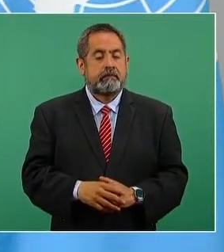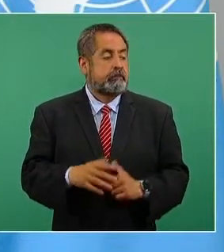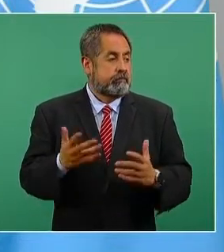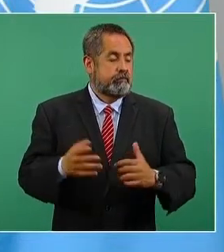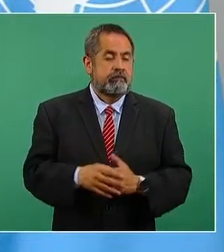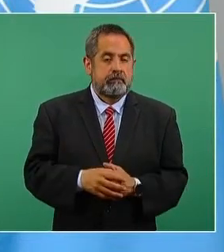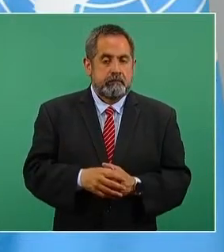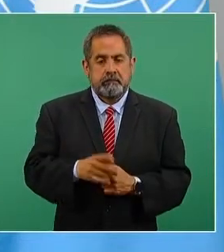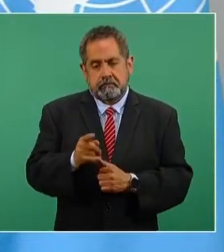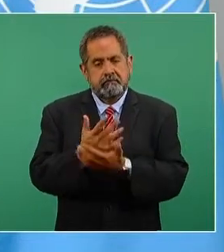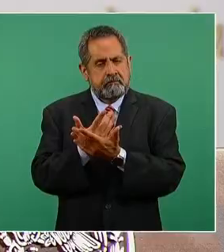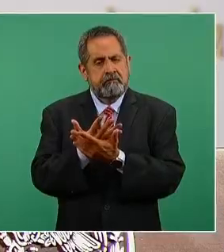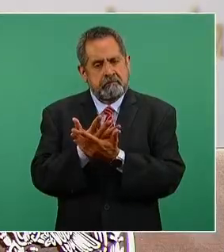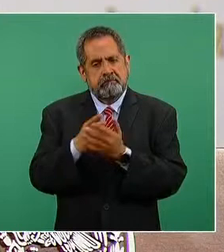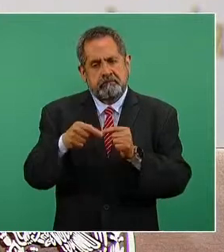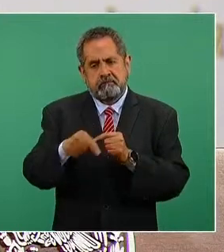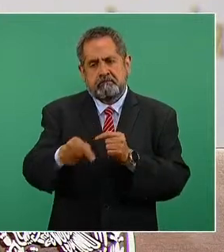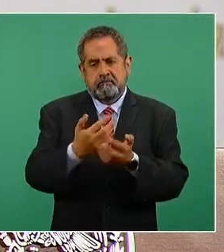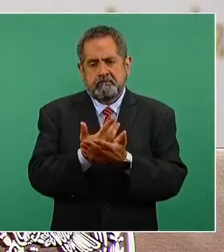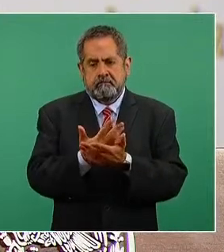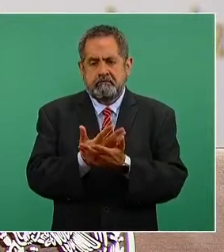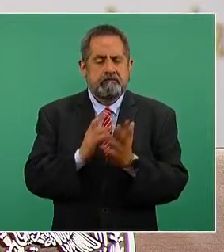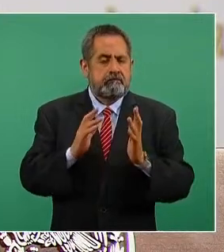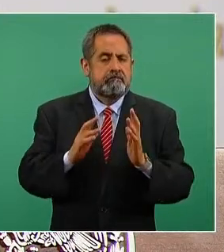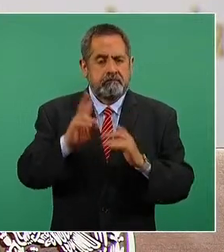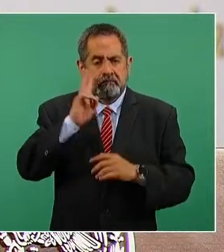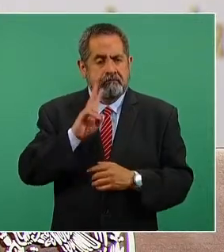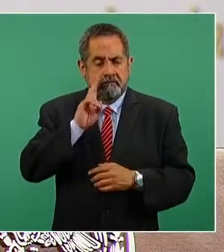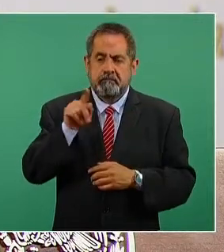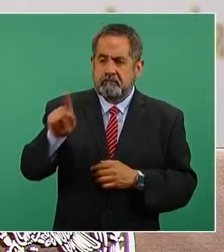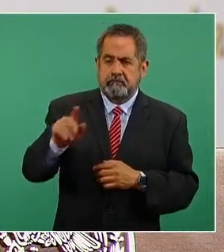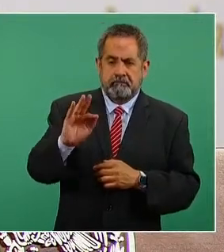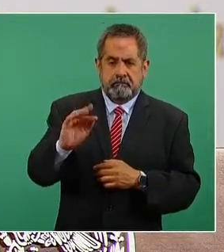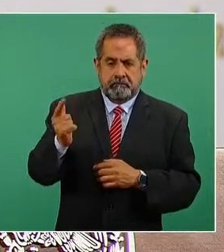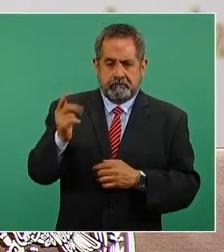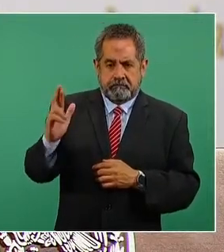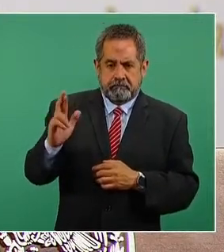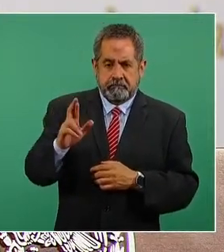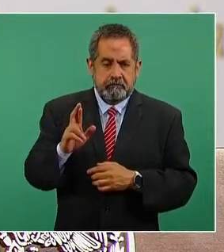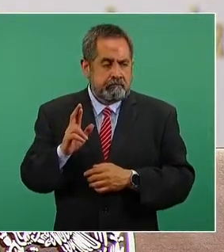Entonces, hay que esperar que la fiscalía